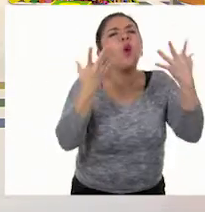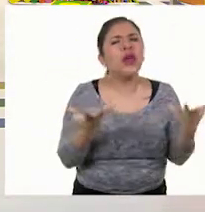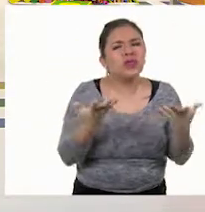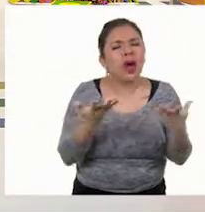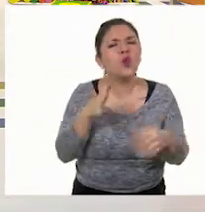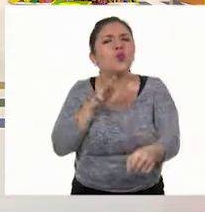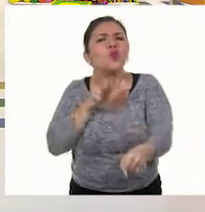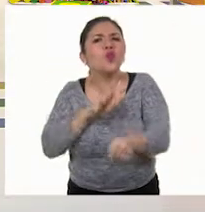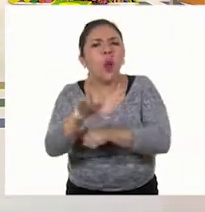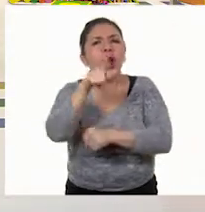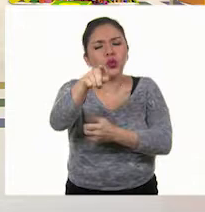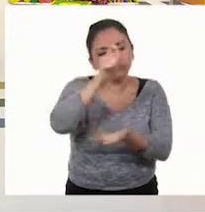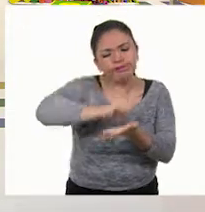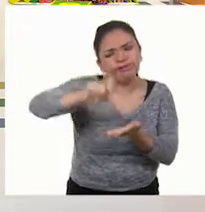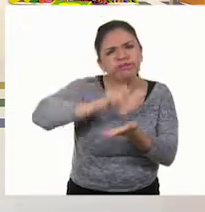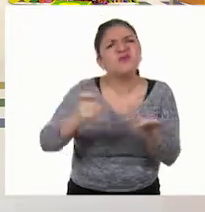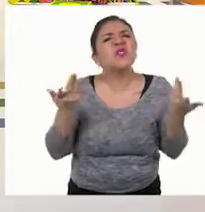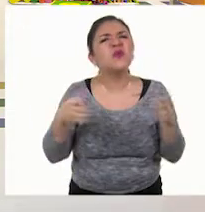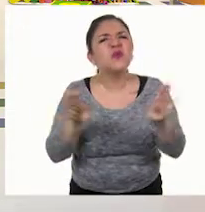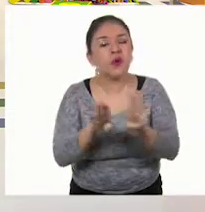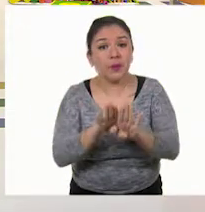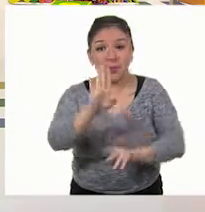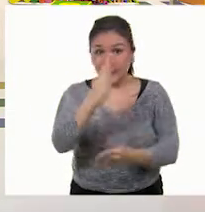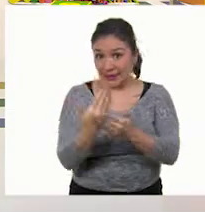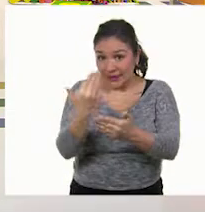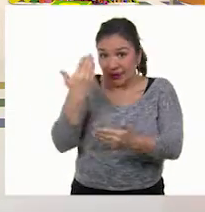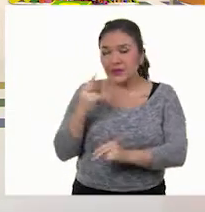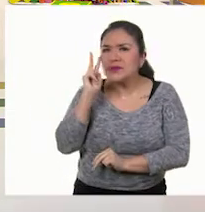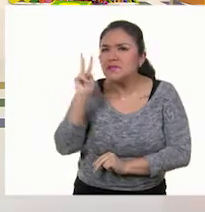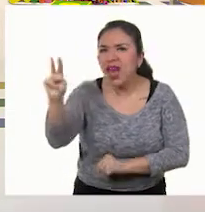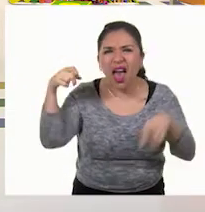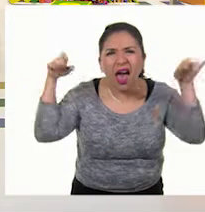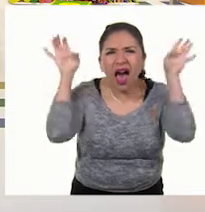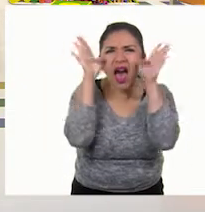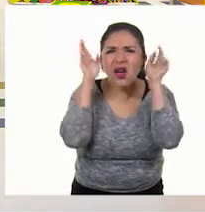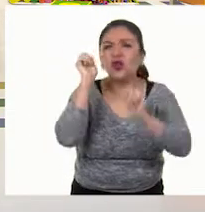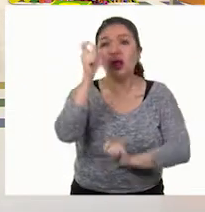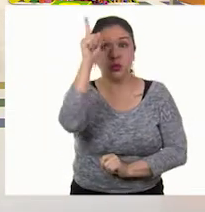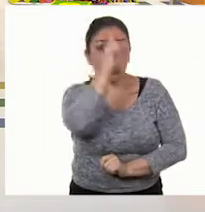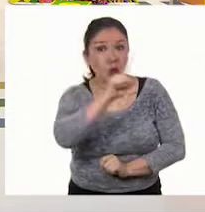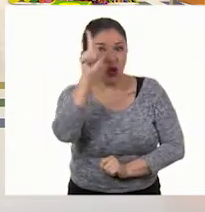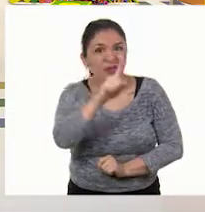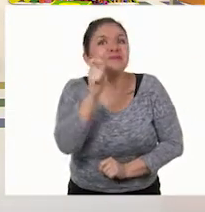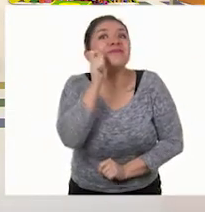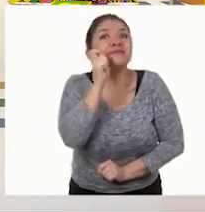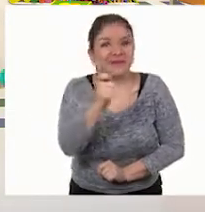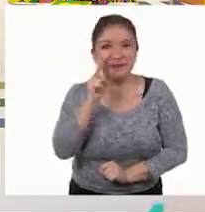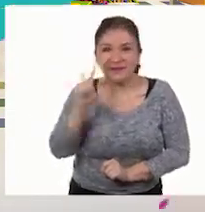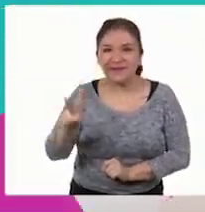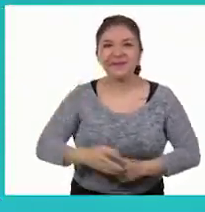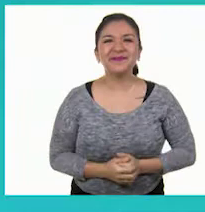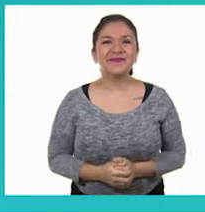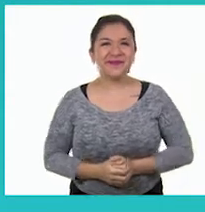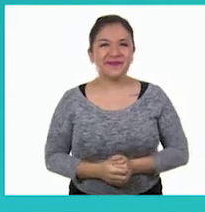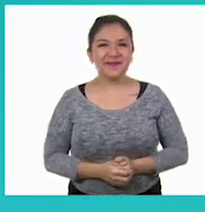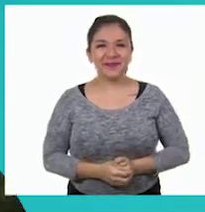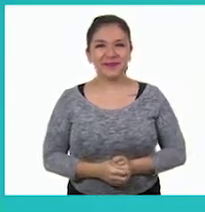con cuáles escriben? Pero antes, vamos con Ajolisto, que nos va a dar una gran recomendación.